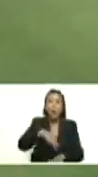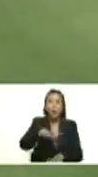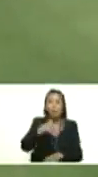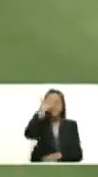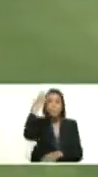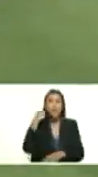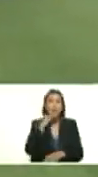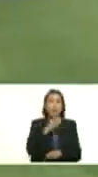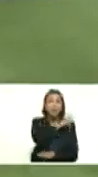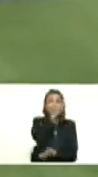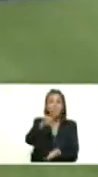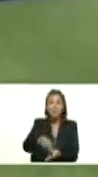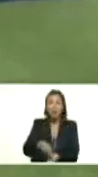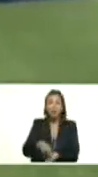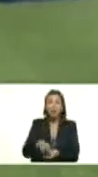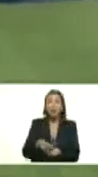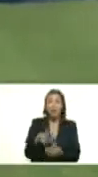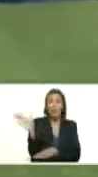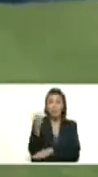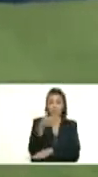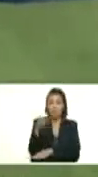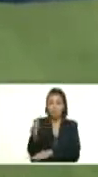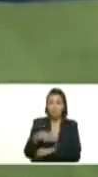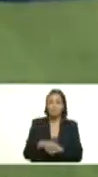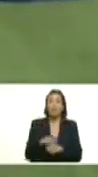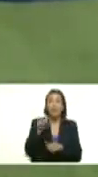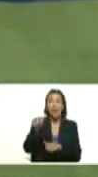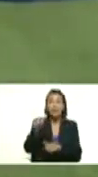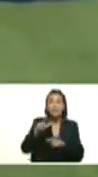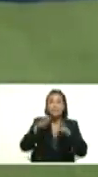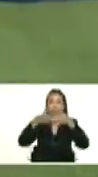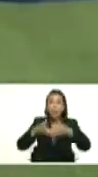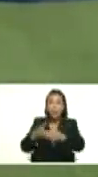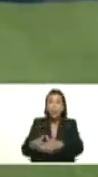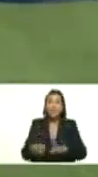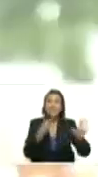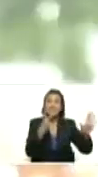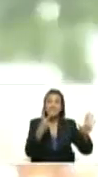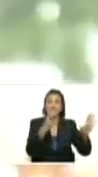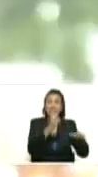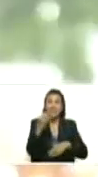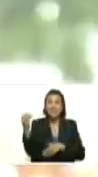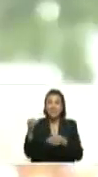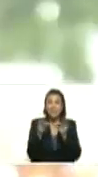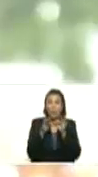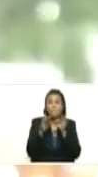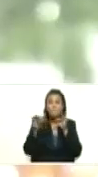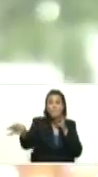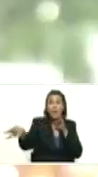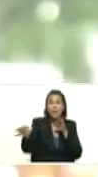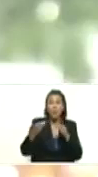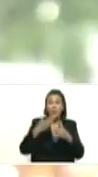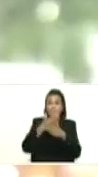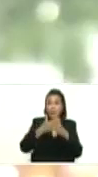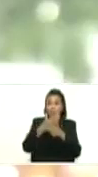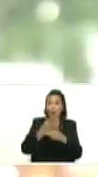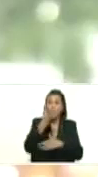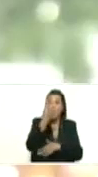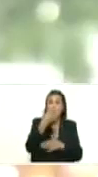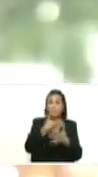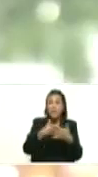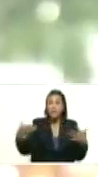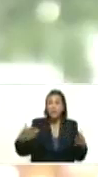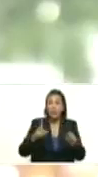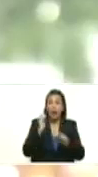tiene 200 toneladas de su peso, tiene 700 metros cúbicos de madera, 4 millones y medio de